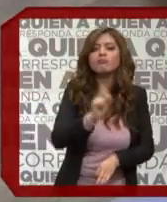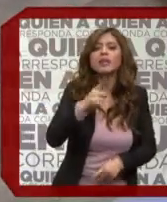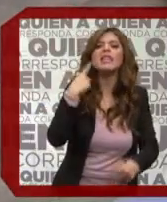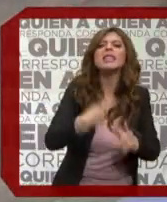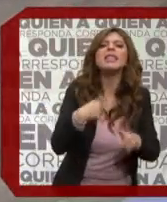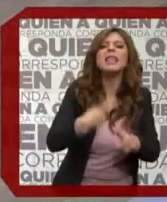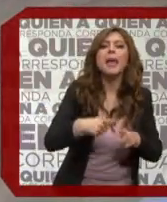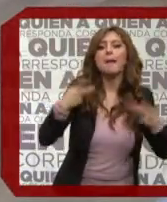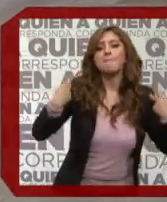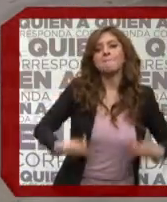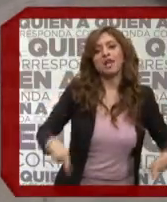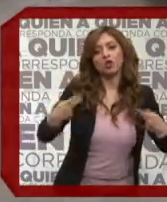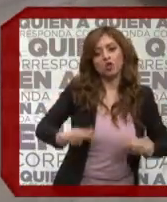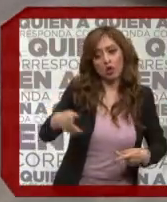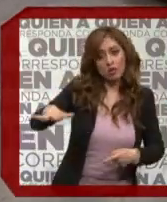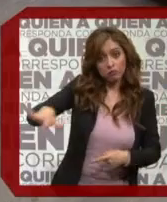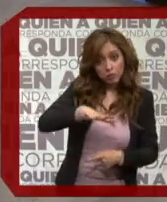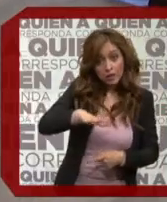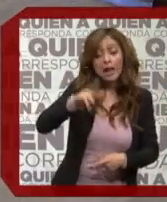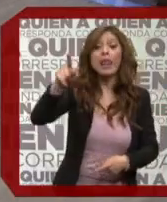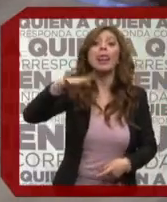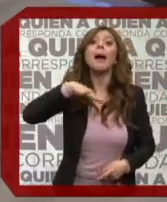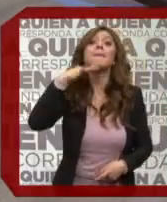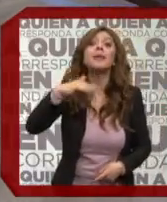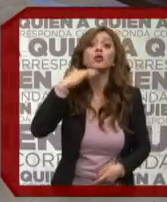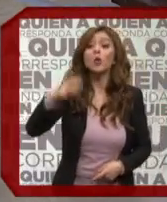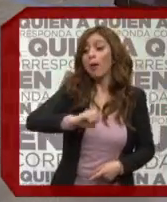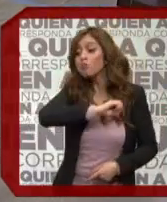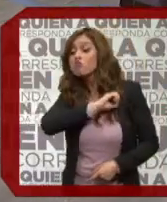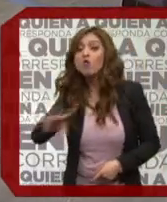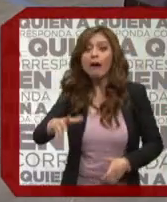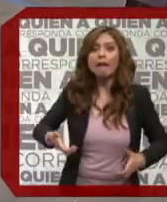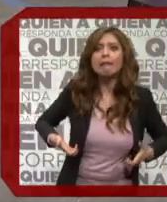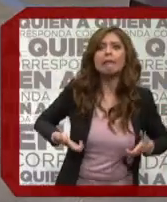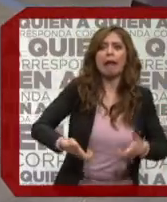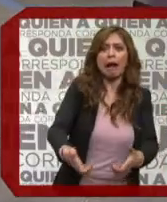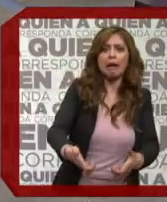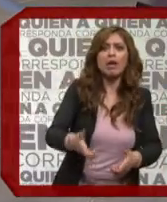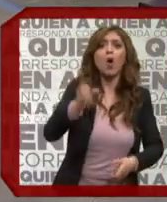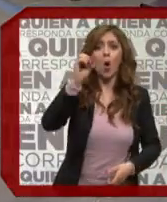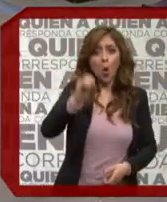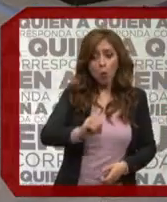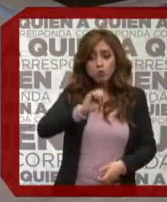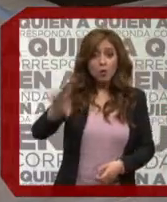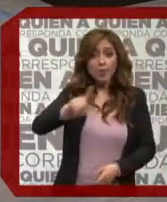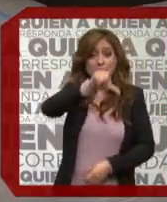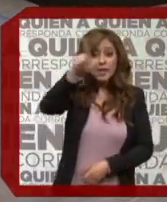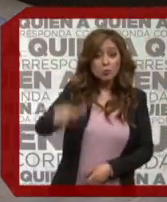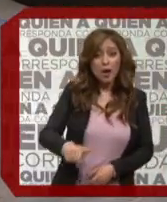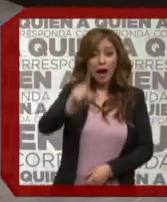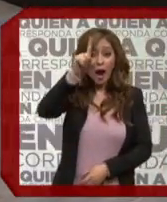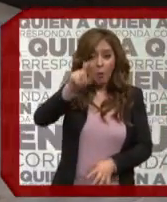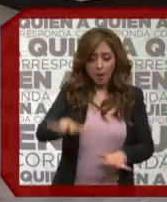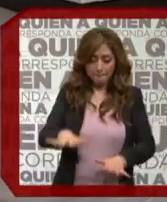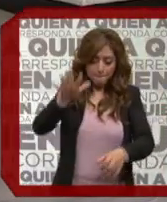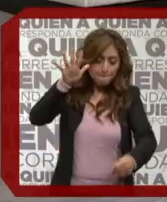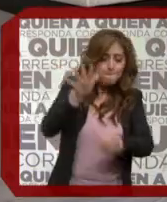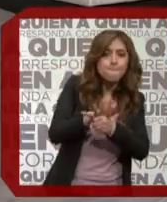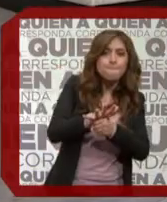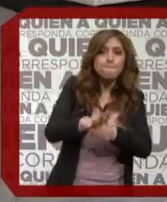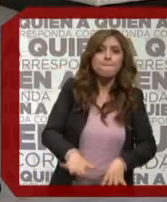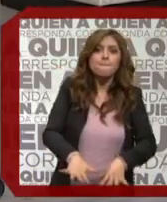ciudadanos. Totalmente de acuerdo. Si se tira la basura en la calle, si se tira se inundan las calles porque se tapa el